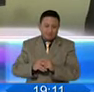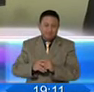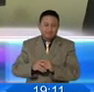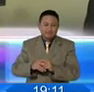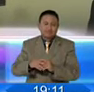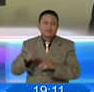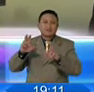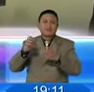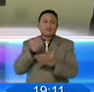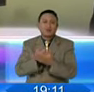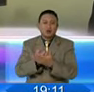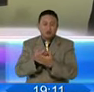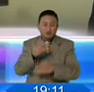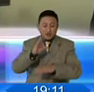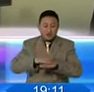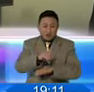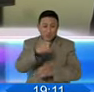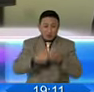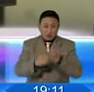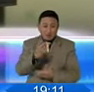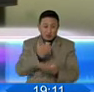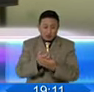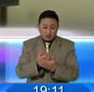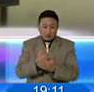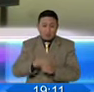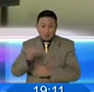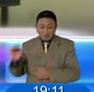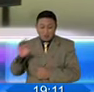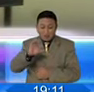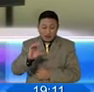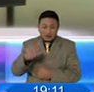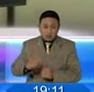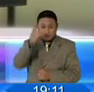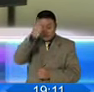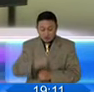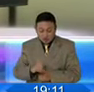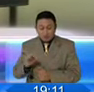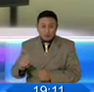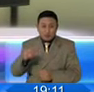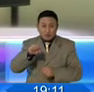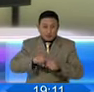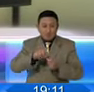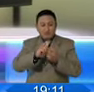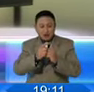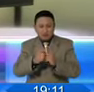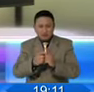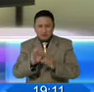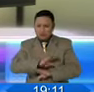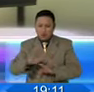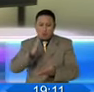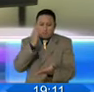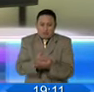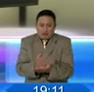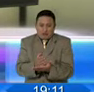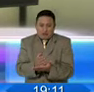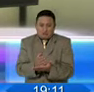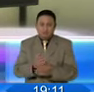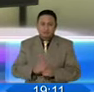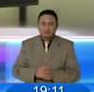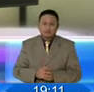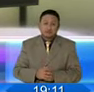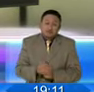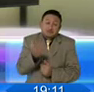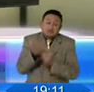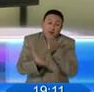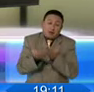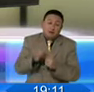económicos, en vista de esa fractura, decidan posponer decisiones económicas de inversión, de consumo, etcétera, ¿no? Lo más probable es